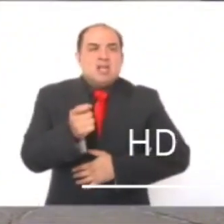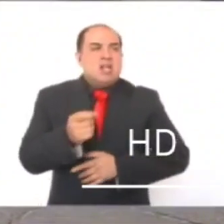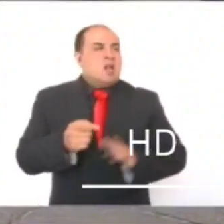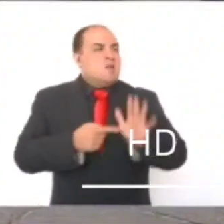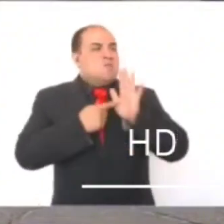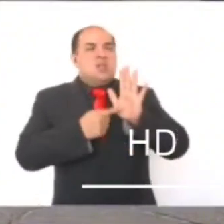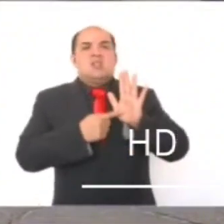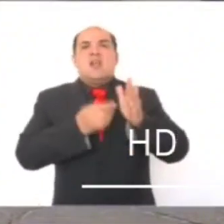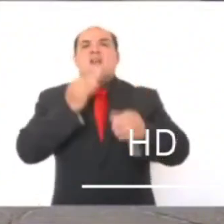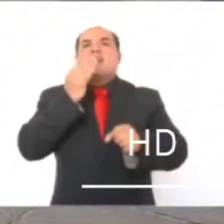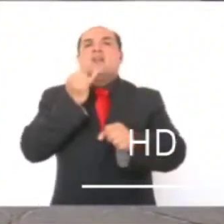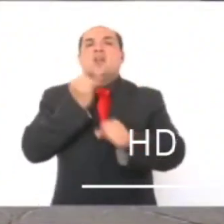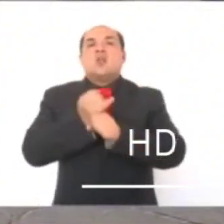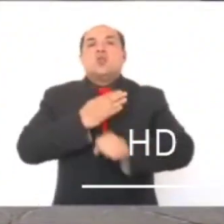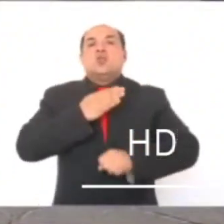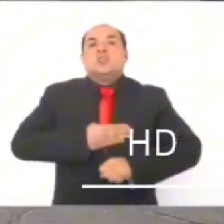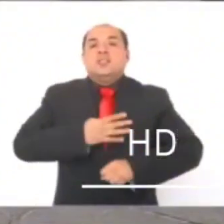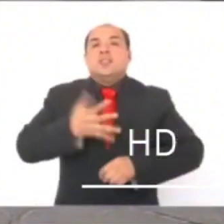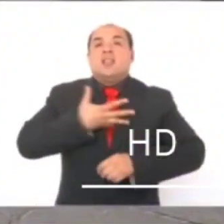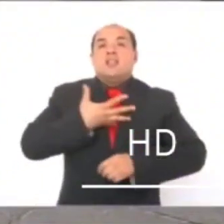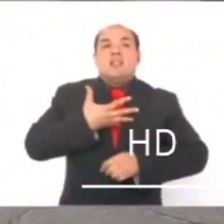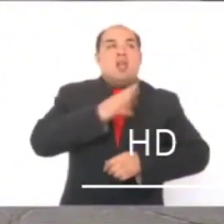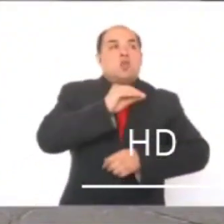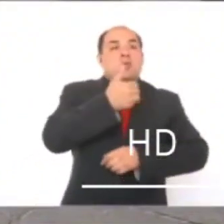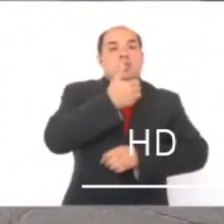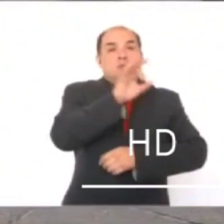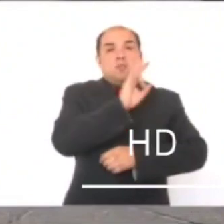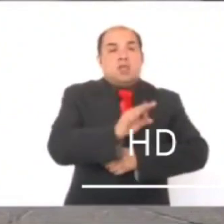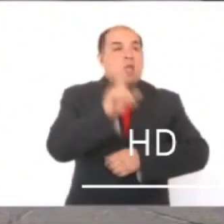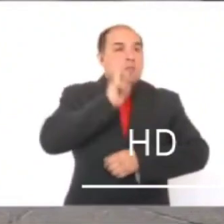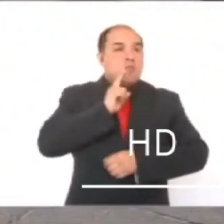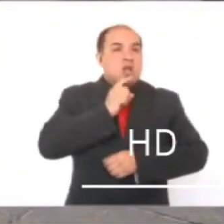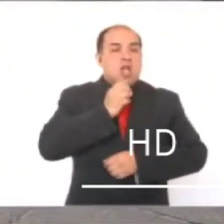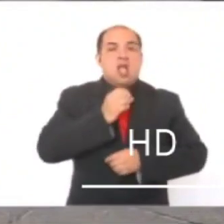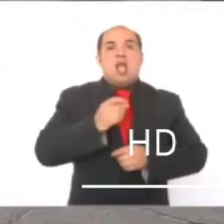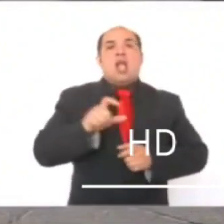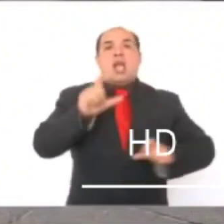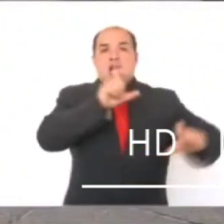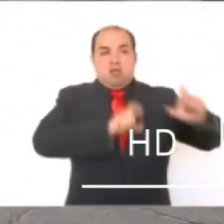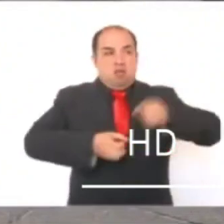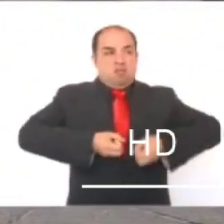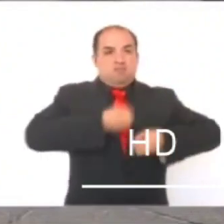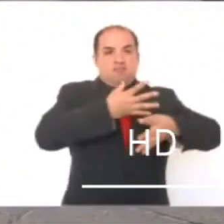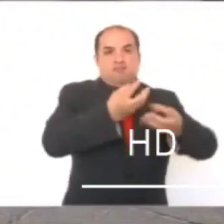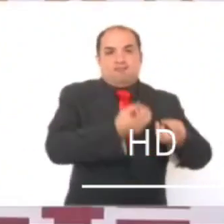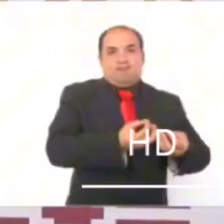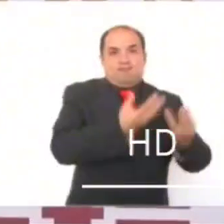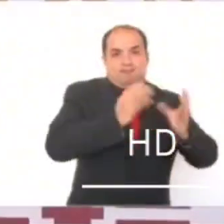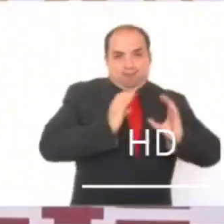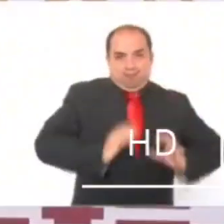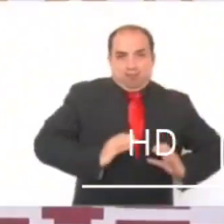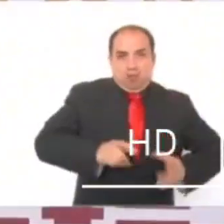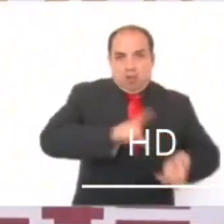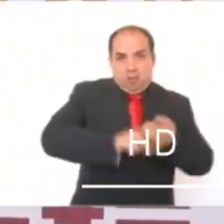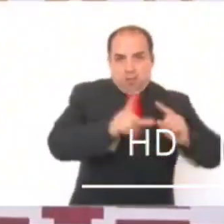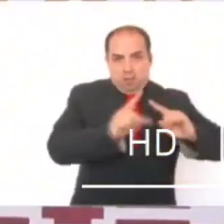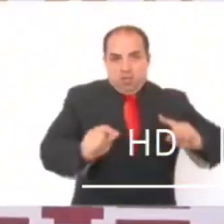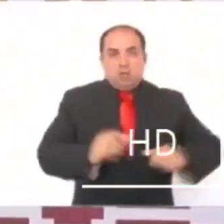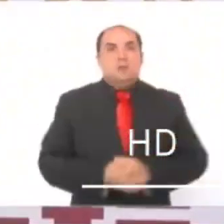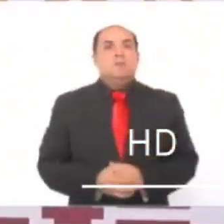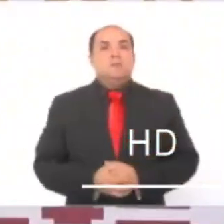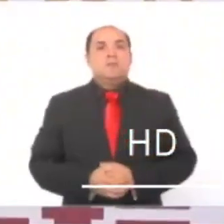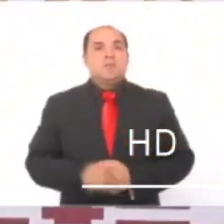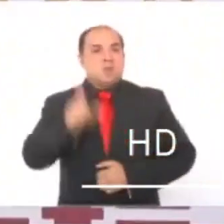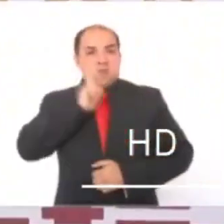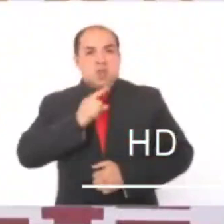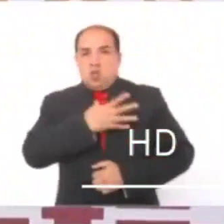que existe en un 96% de las mujeres quemadas con sustancias corrosivas en México. Mujeres que no